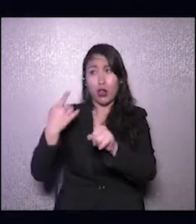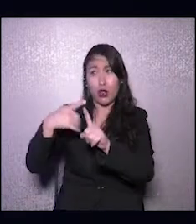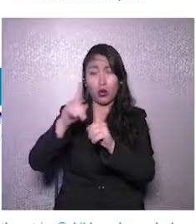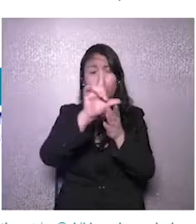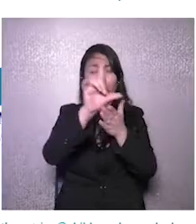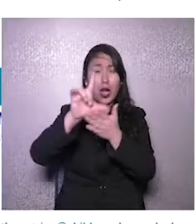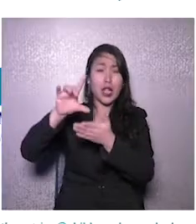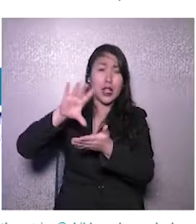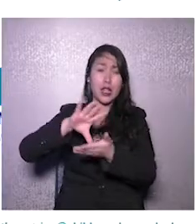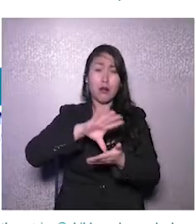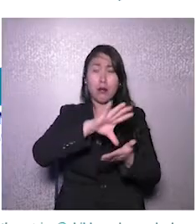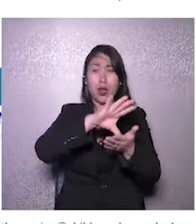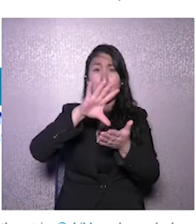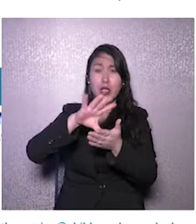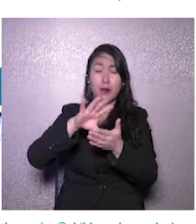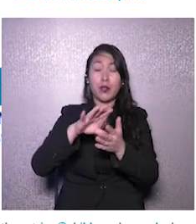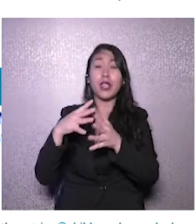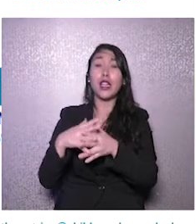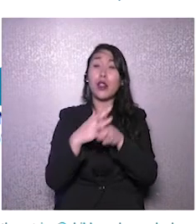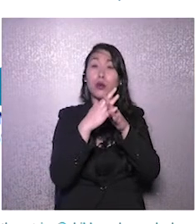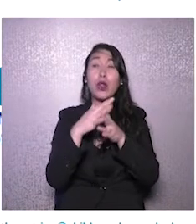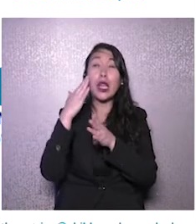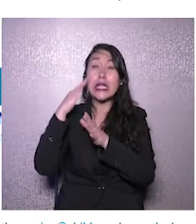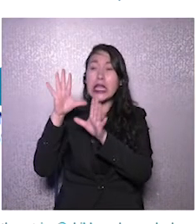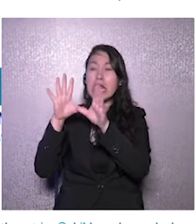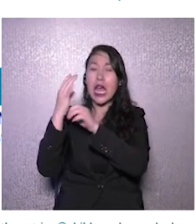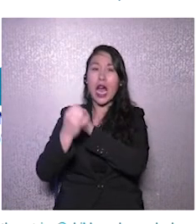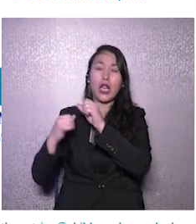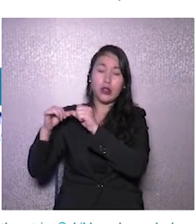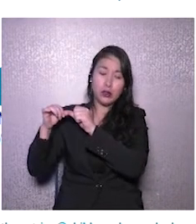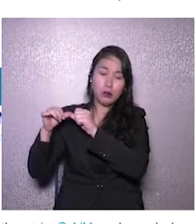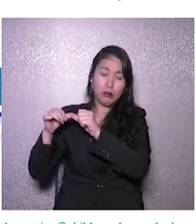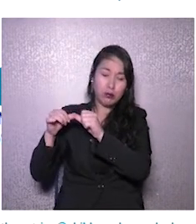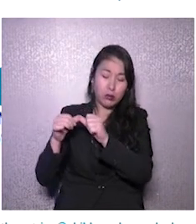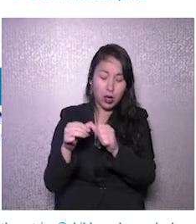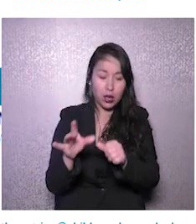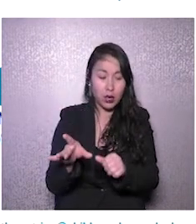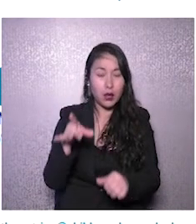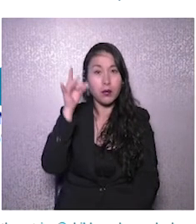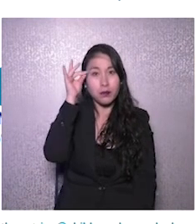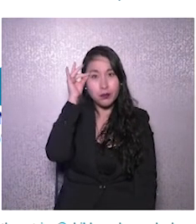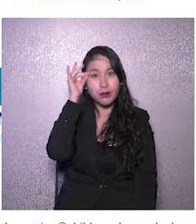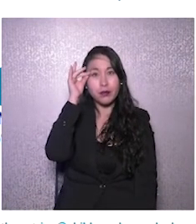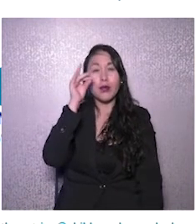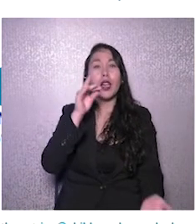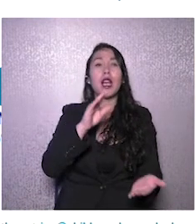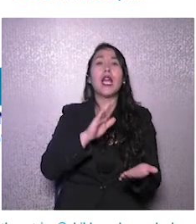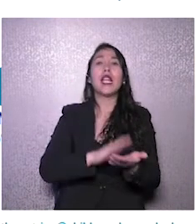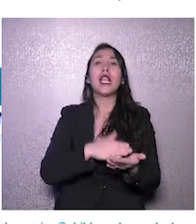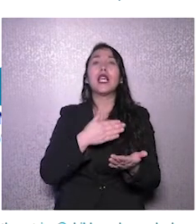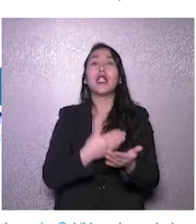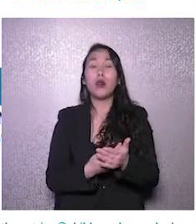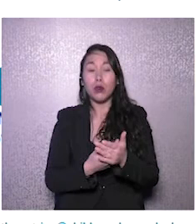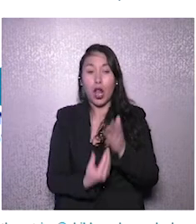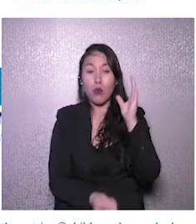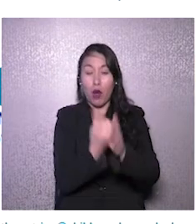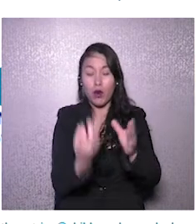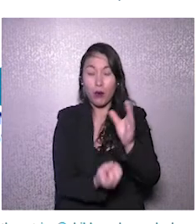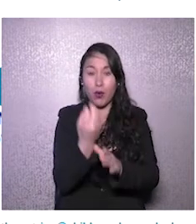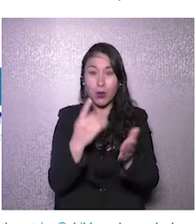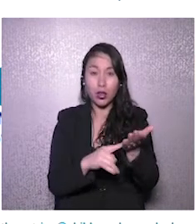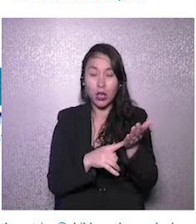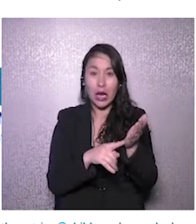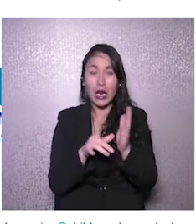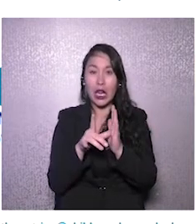En Estados Unidos ya llevan casi 10 años dándose cuenta de que en la salud estaba más lento esto de la innovación y están